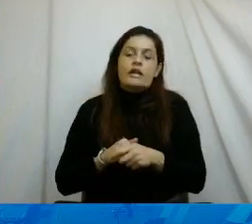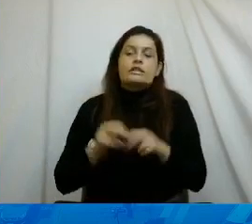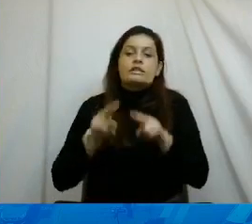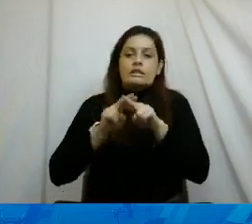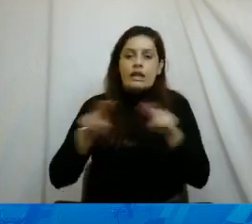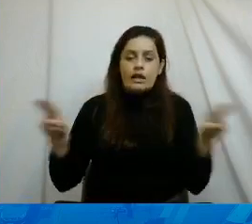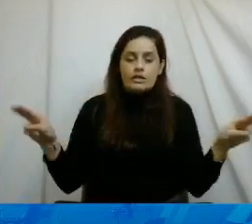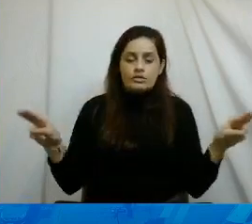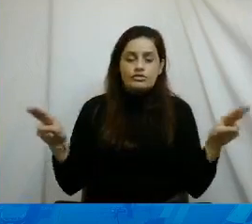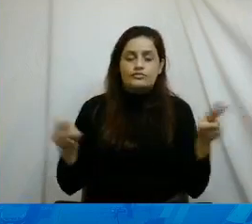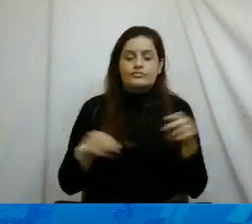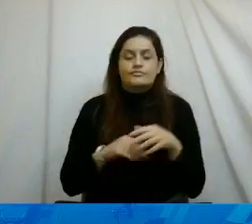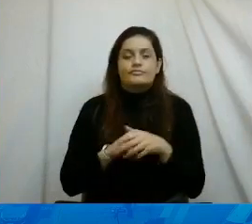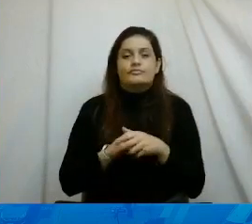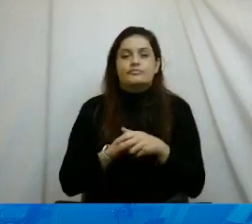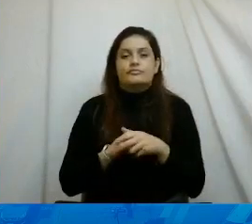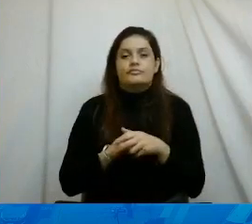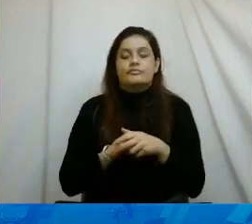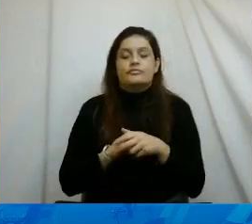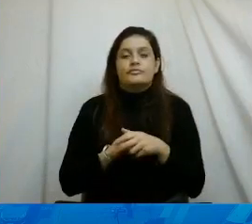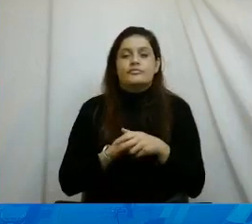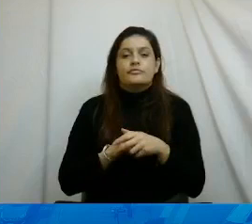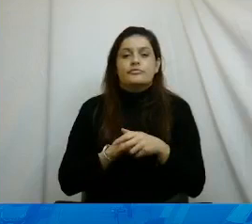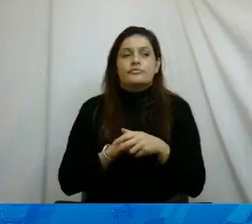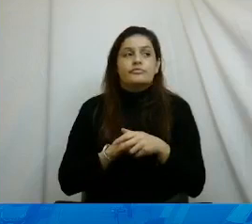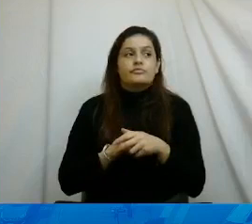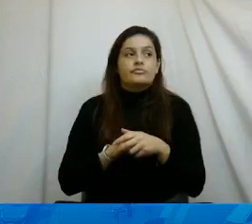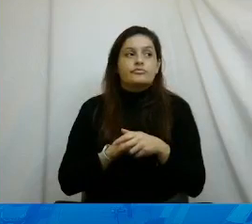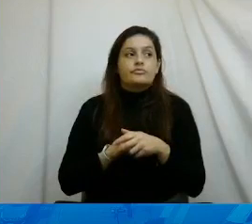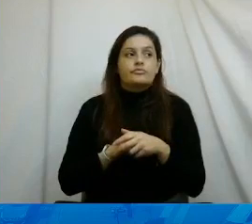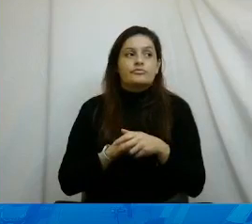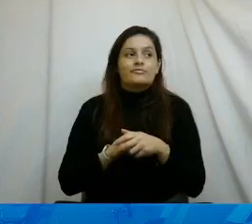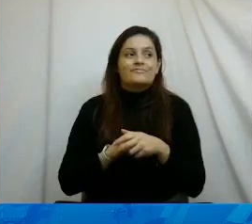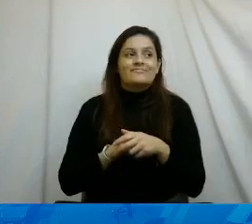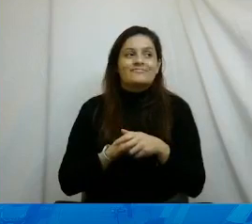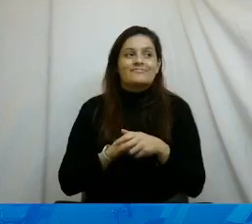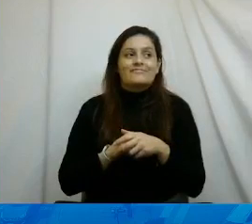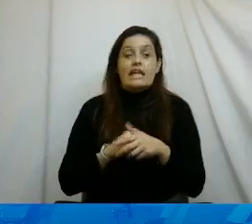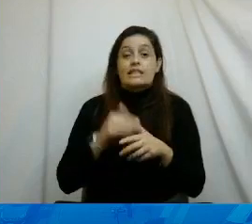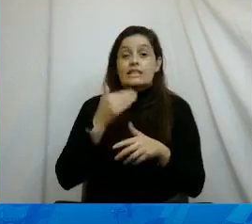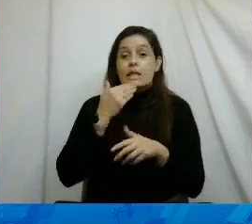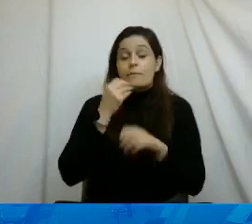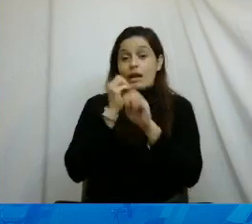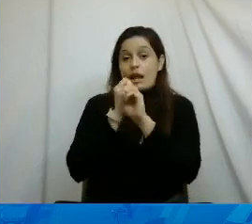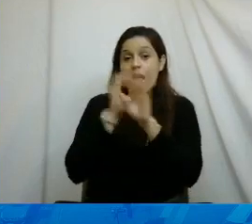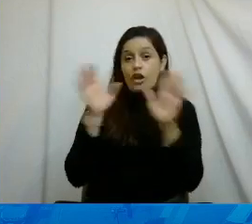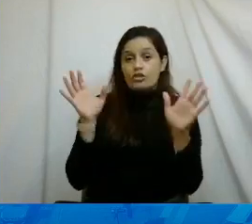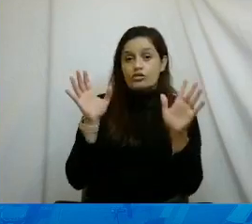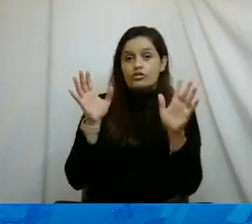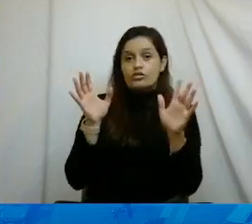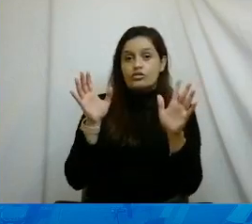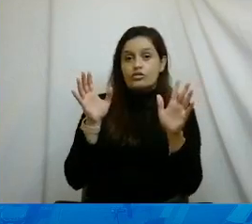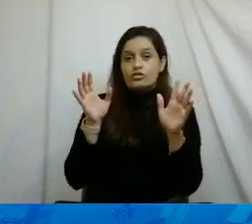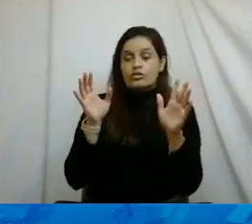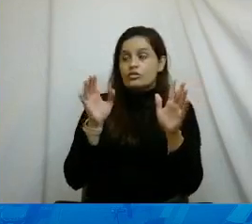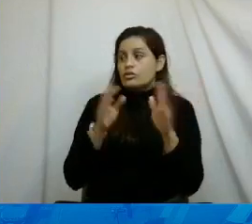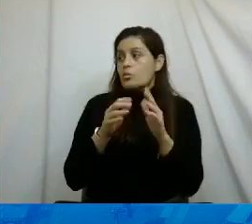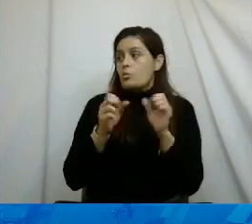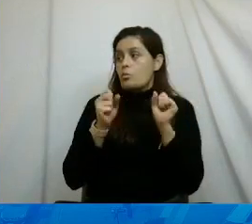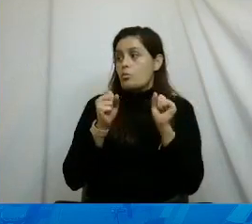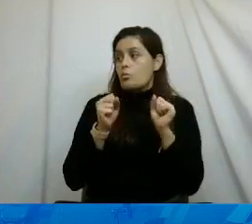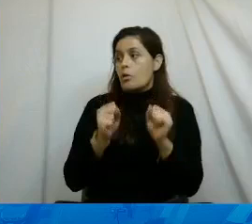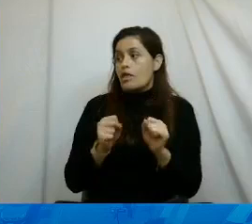tranquila, sobre todo informada y claramente también pueda,